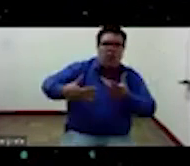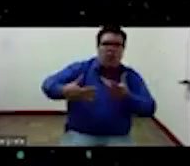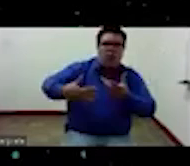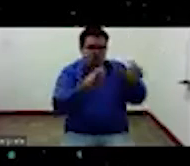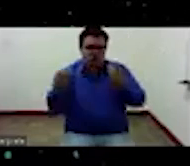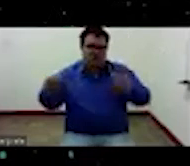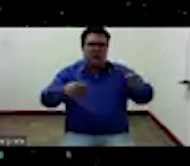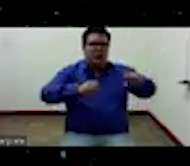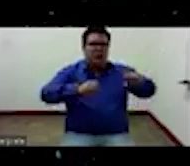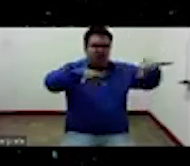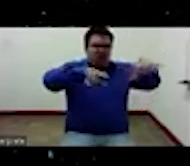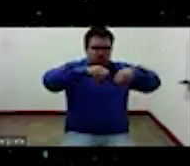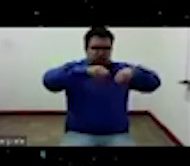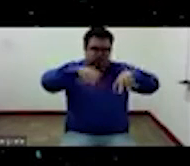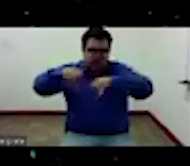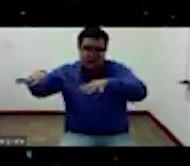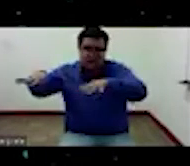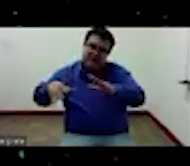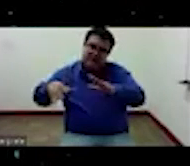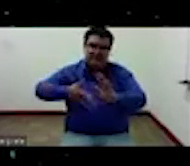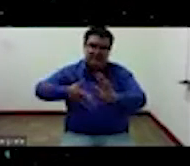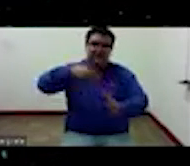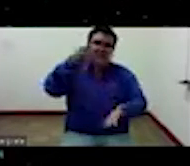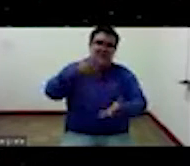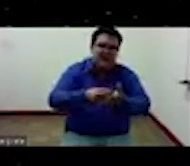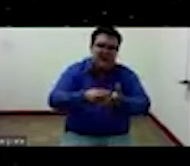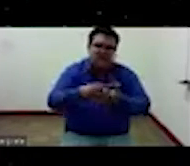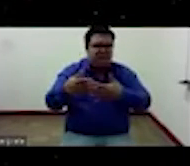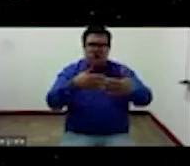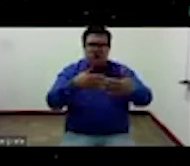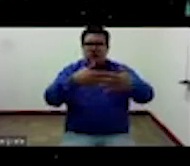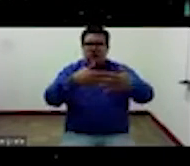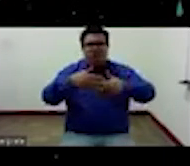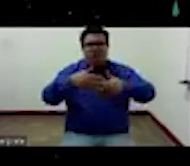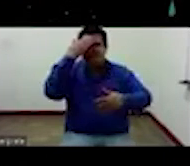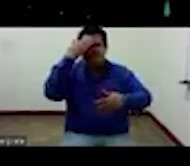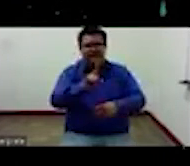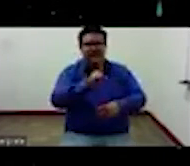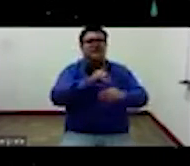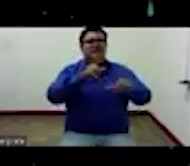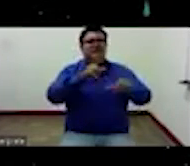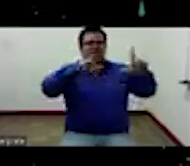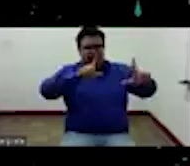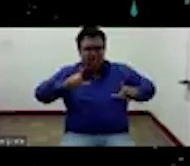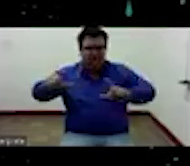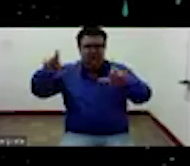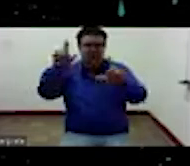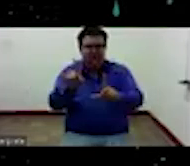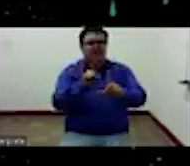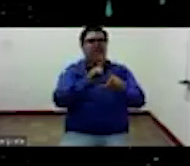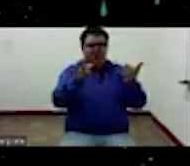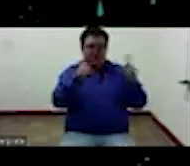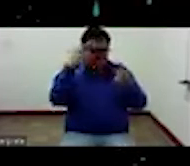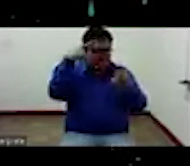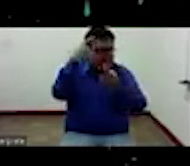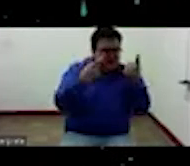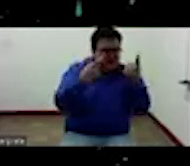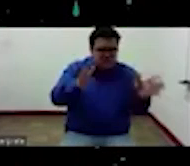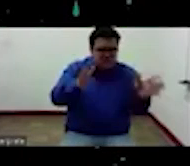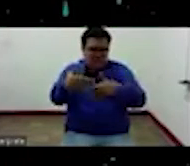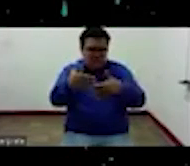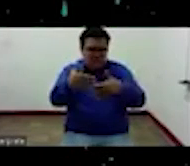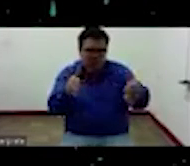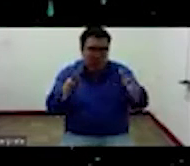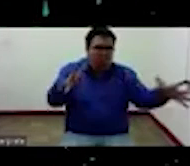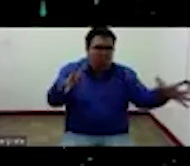vivo. Pero la fonografía tiene esa maravillosa ventaja de que uno empaqueta sonidos y los puede llevar, ¿no? Los puede